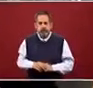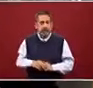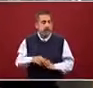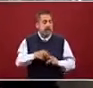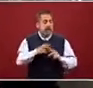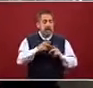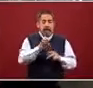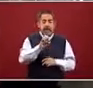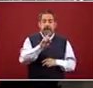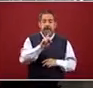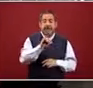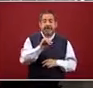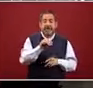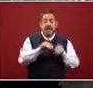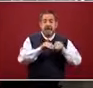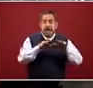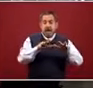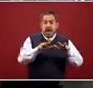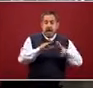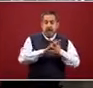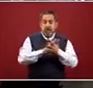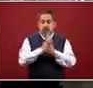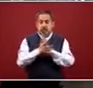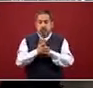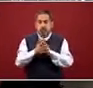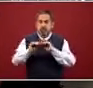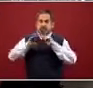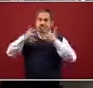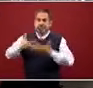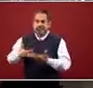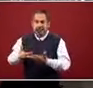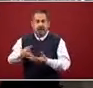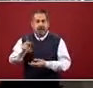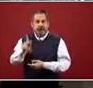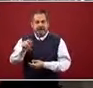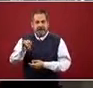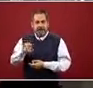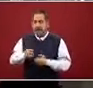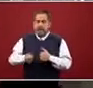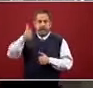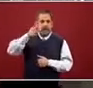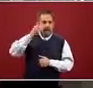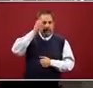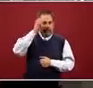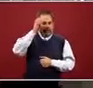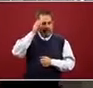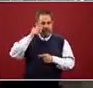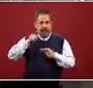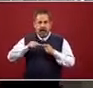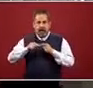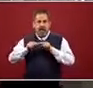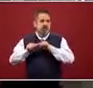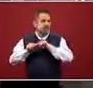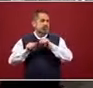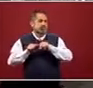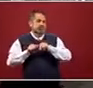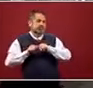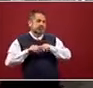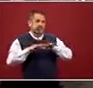en pandemia surgió, creció y se expandió de China para, digamos, del oriente al occidente,